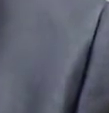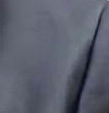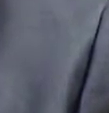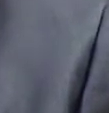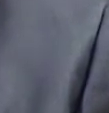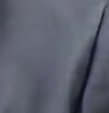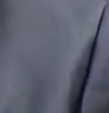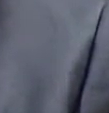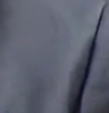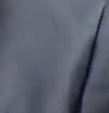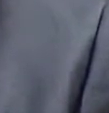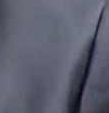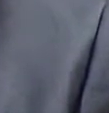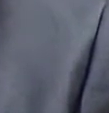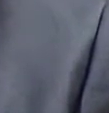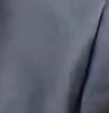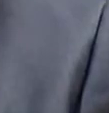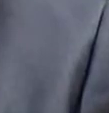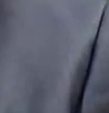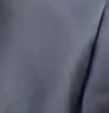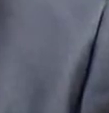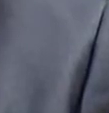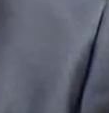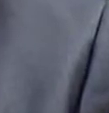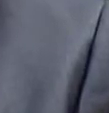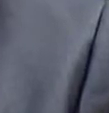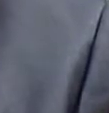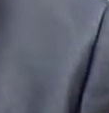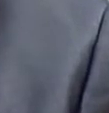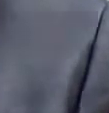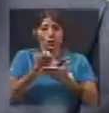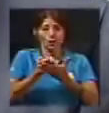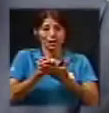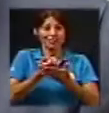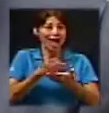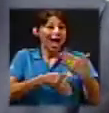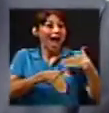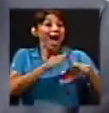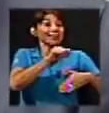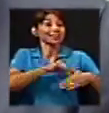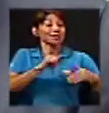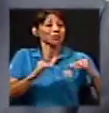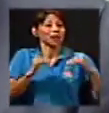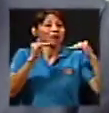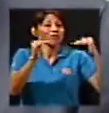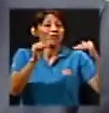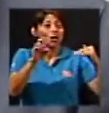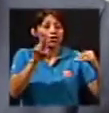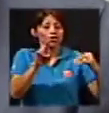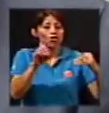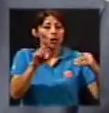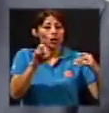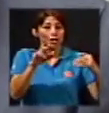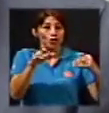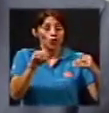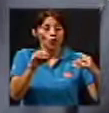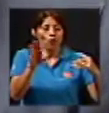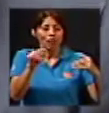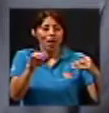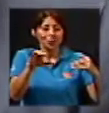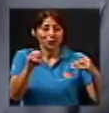Económicas. Rodrigo Facio, antes de ser rector, fue decano también de Ciencias